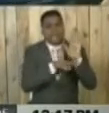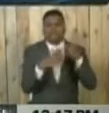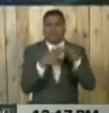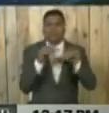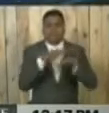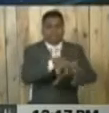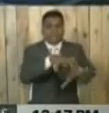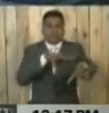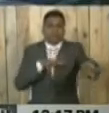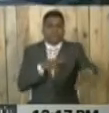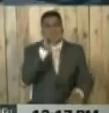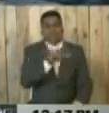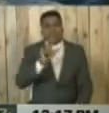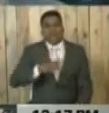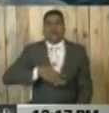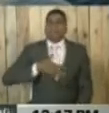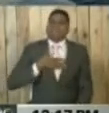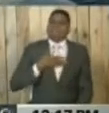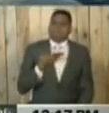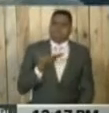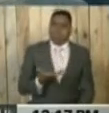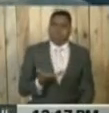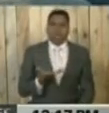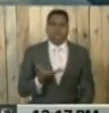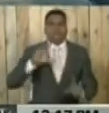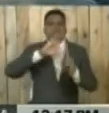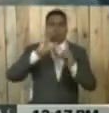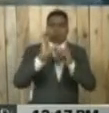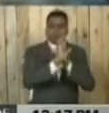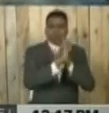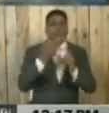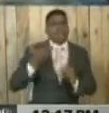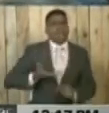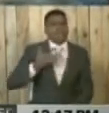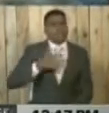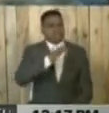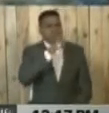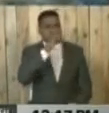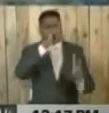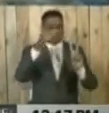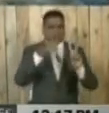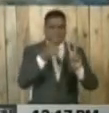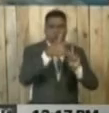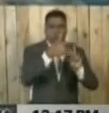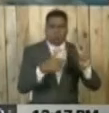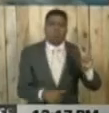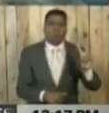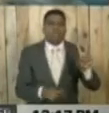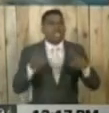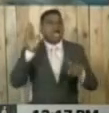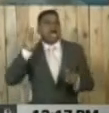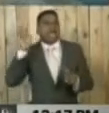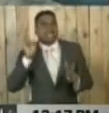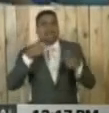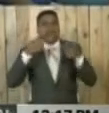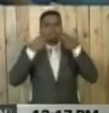tenga acceso a bienes culturales, informativos y de